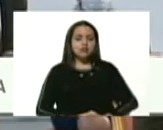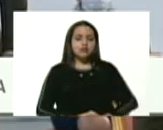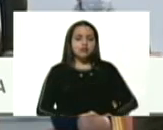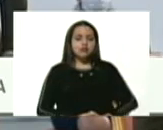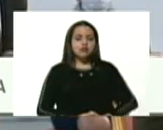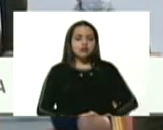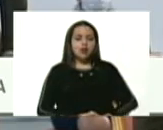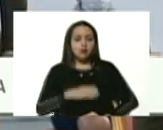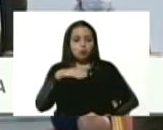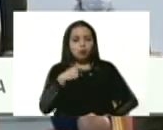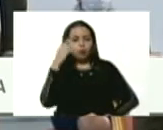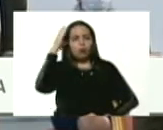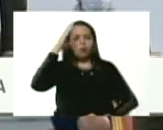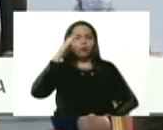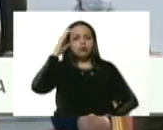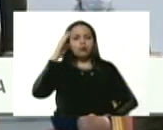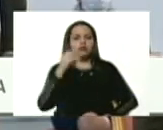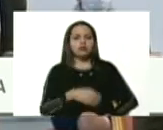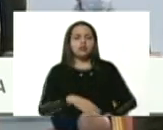sean capaces de recibir